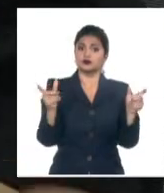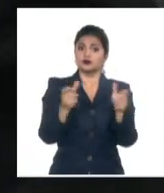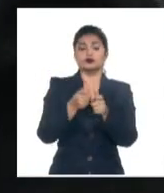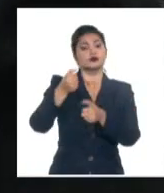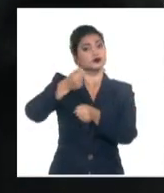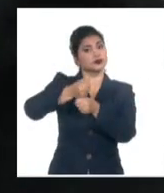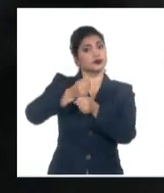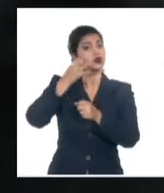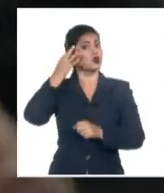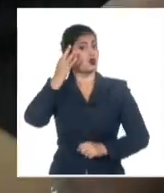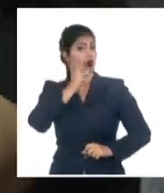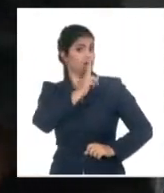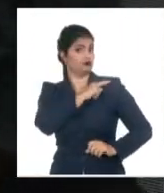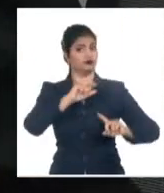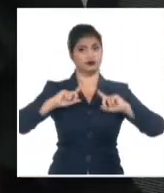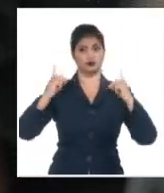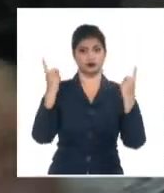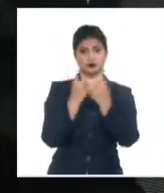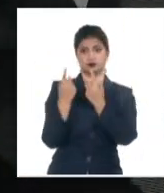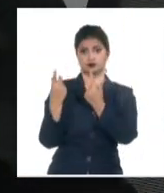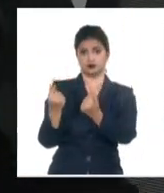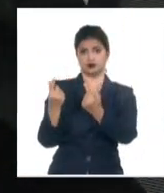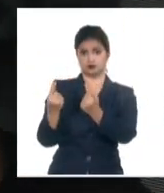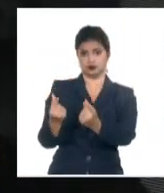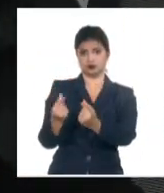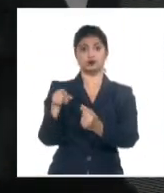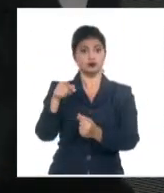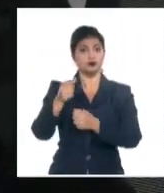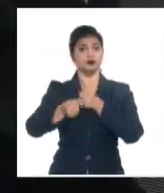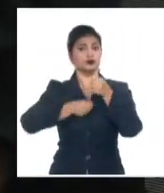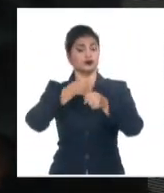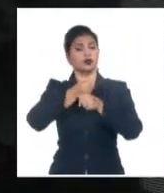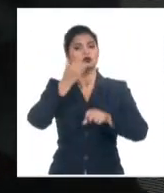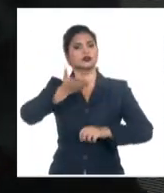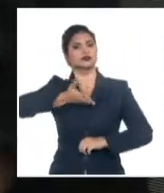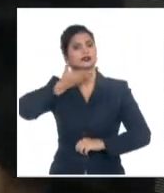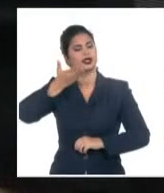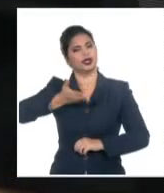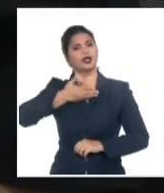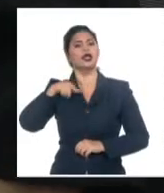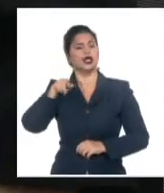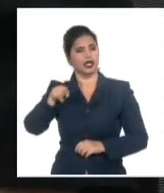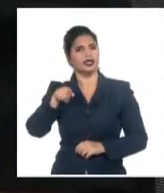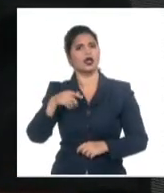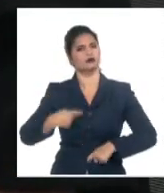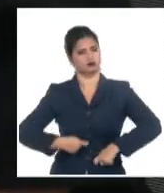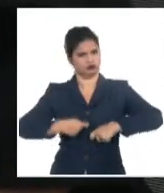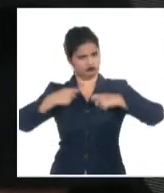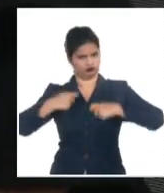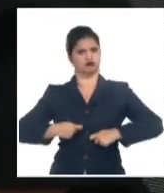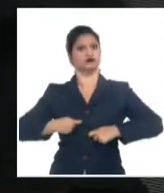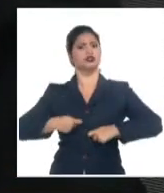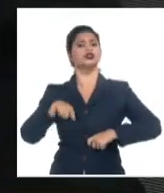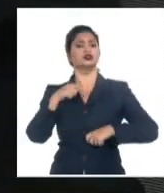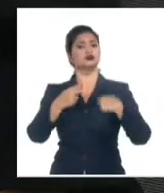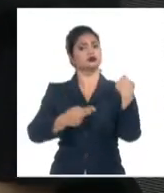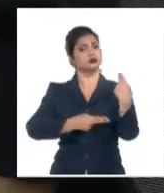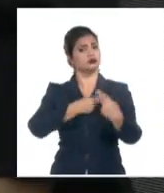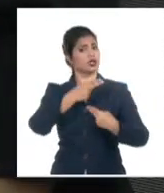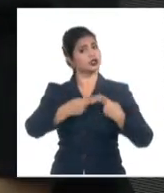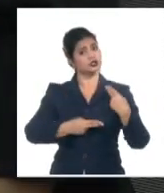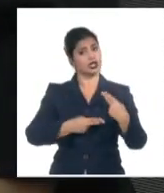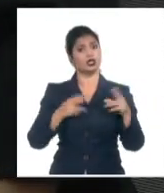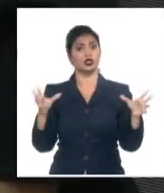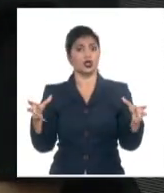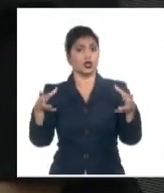la Contralora General de la República, en uso de sus facultades, tomó la decisión de realizar un